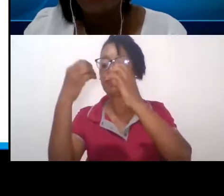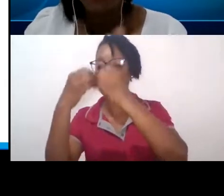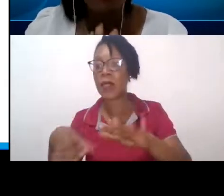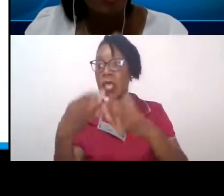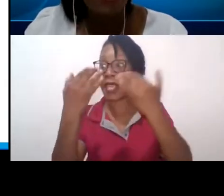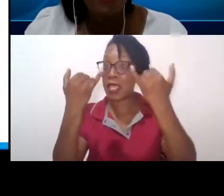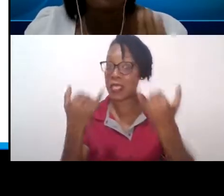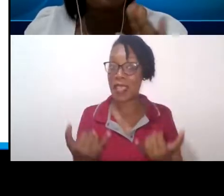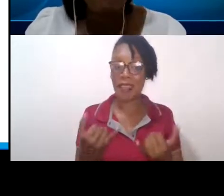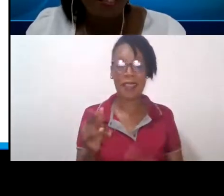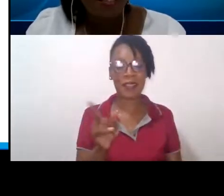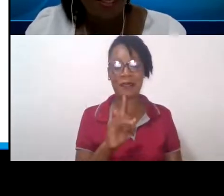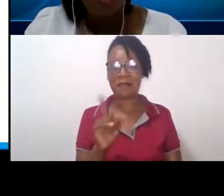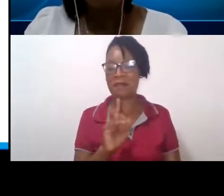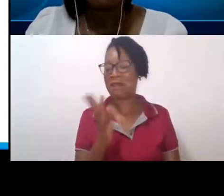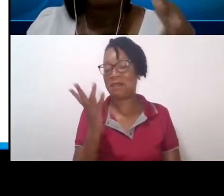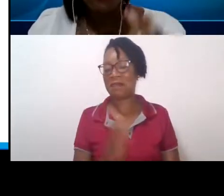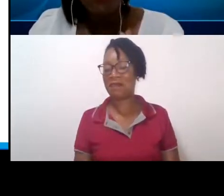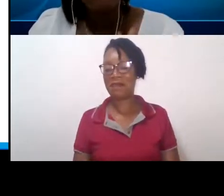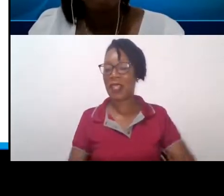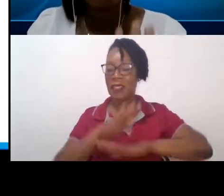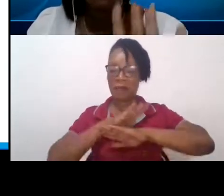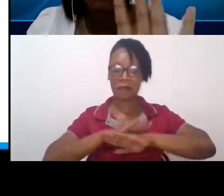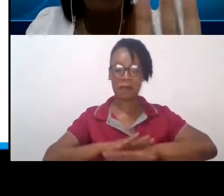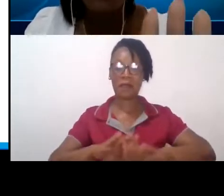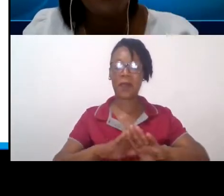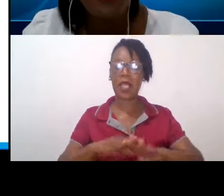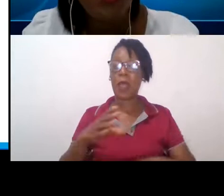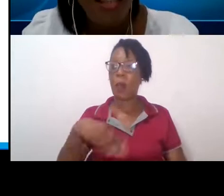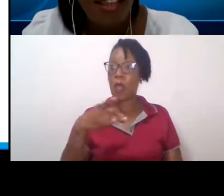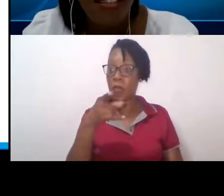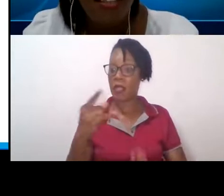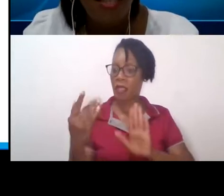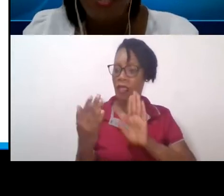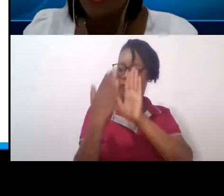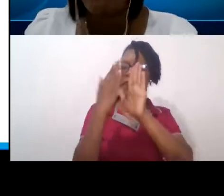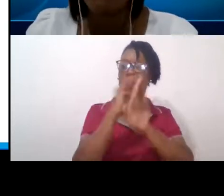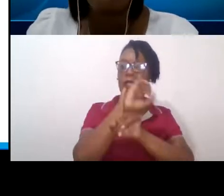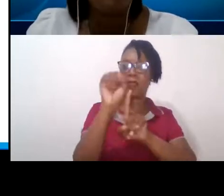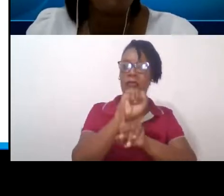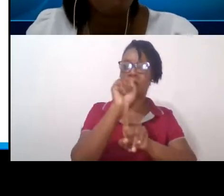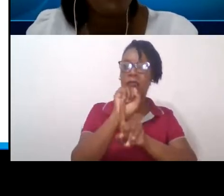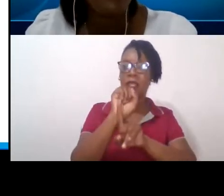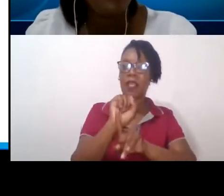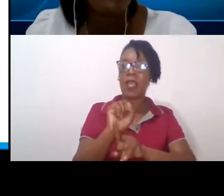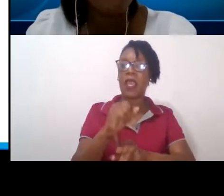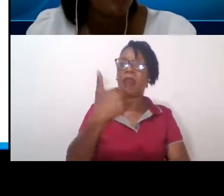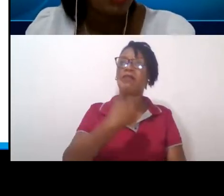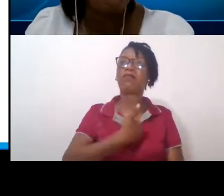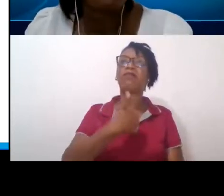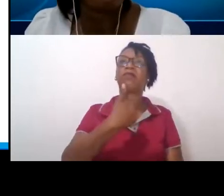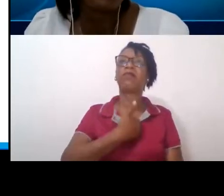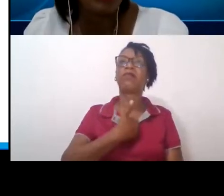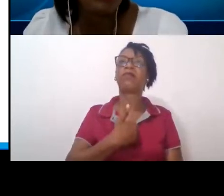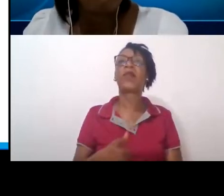esas crisis no las tengo. Es más, cuando él se ve frente a una situación de esas, él mismo lo repite y dice,